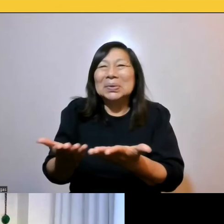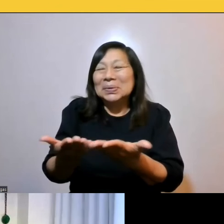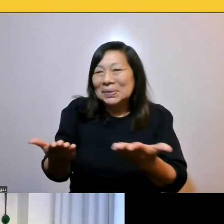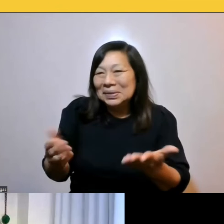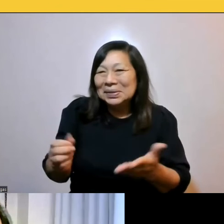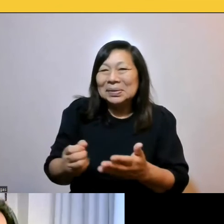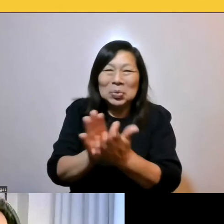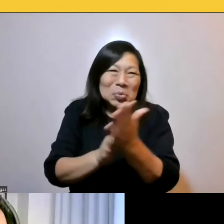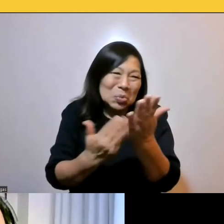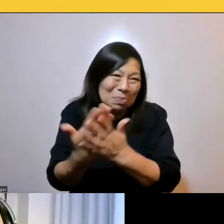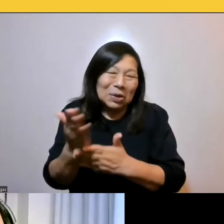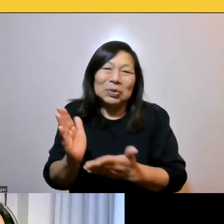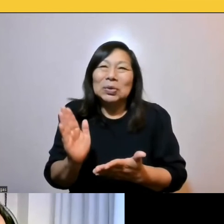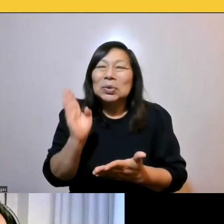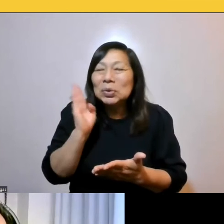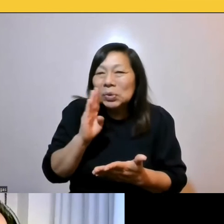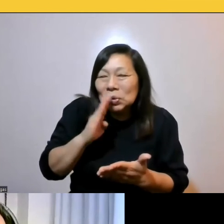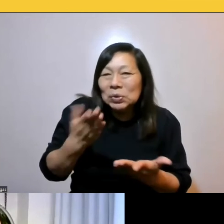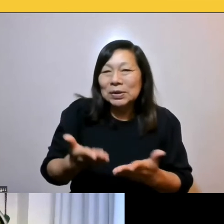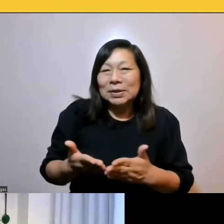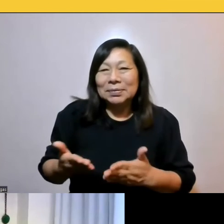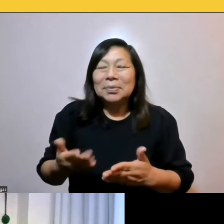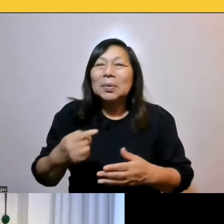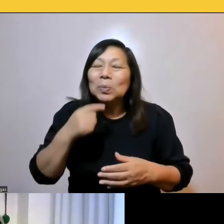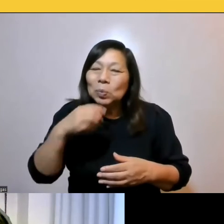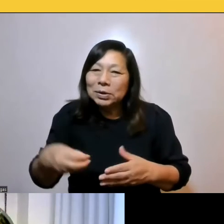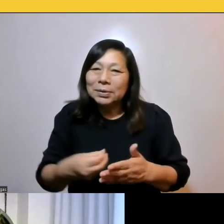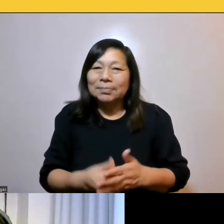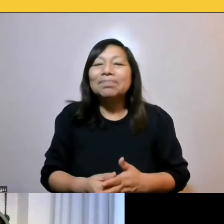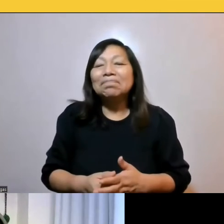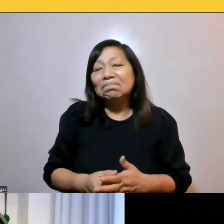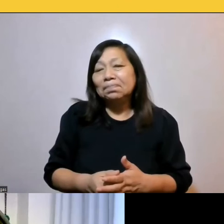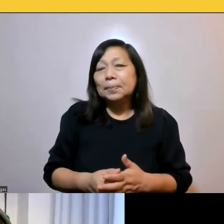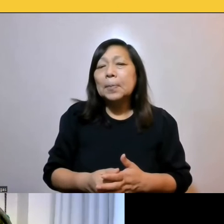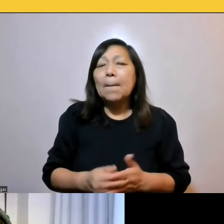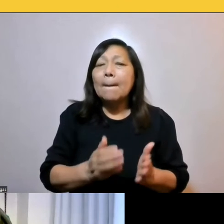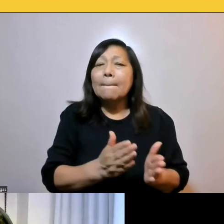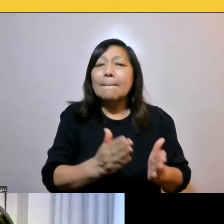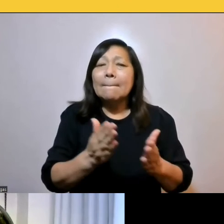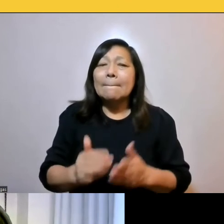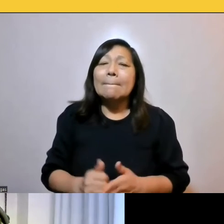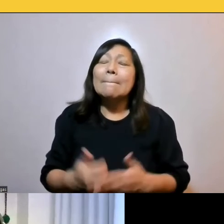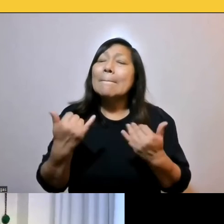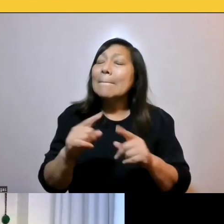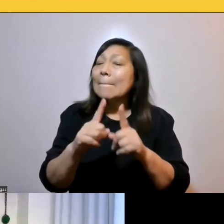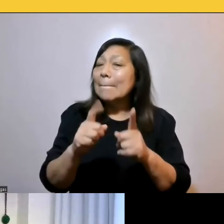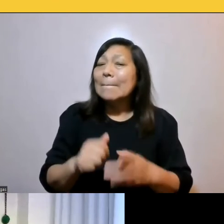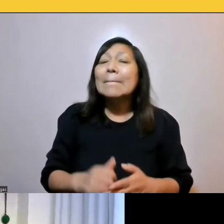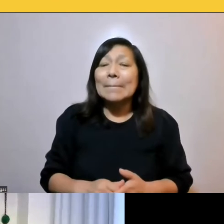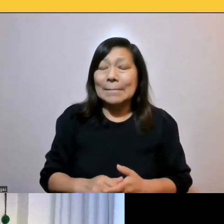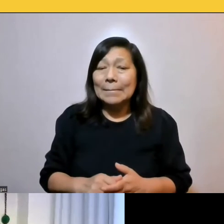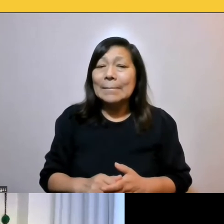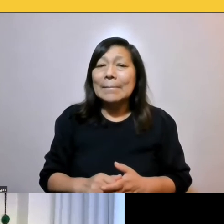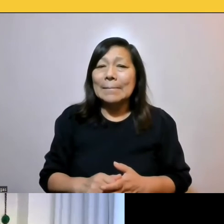de la mano, y ese entra de frente en el canal vaginal y podría ser un riesgo, ¿no? Ahora, Ujú. acá hay una pregunta interesante que hayan